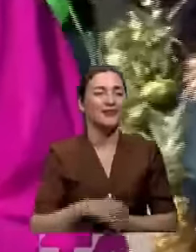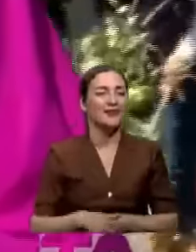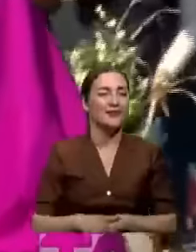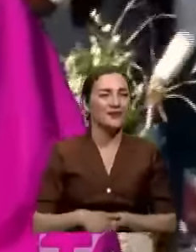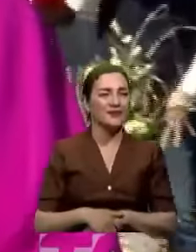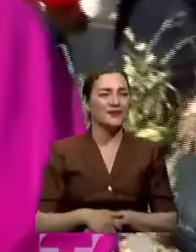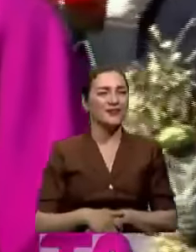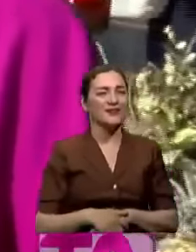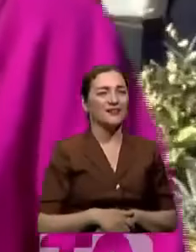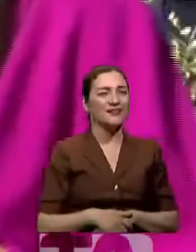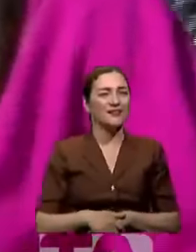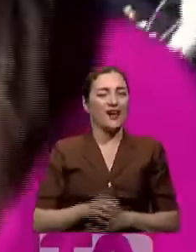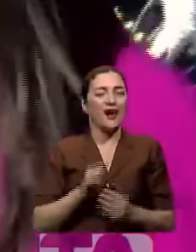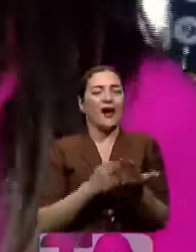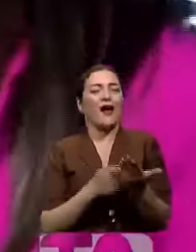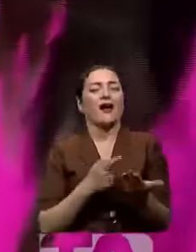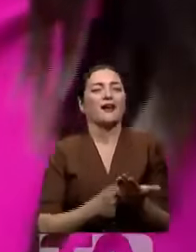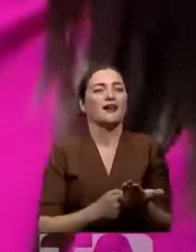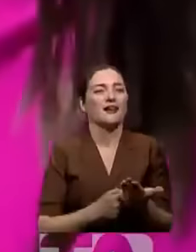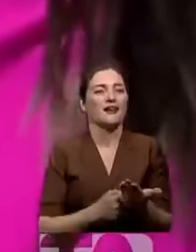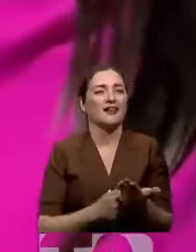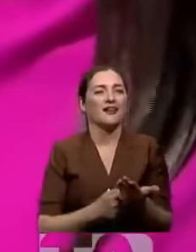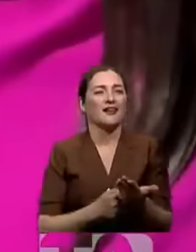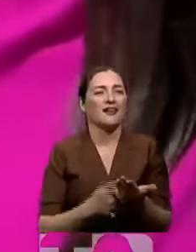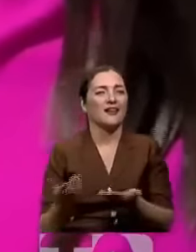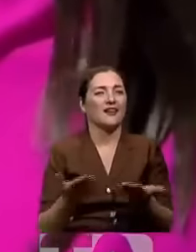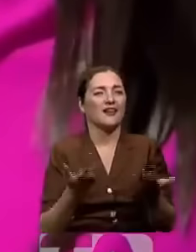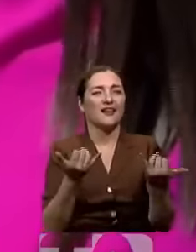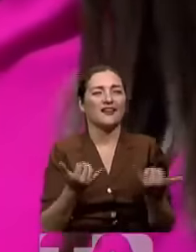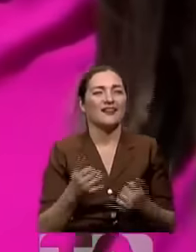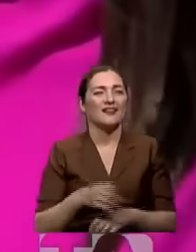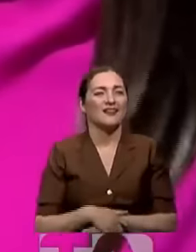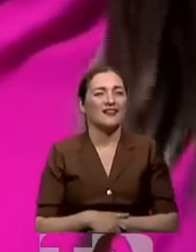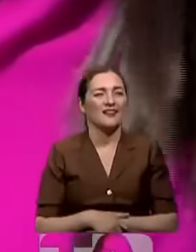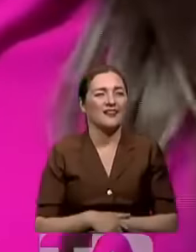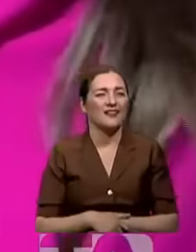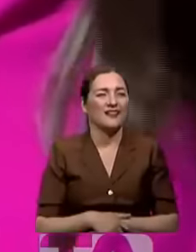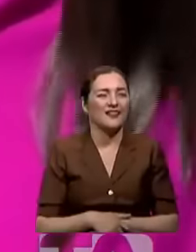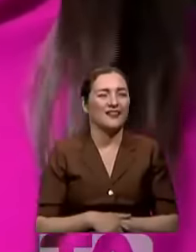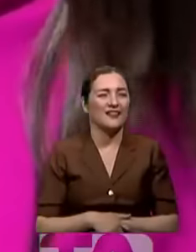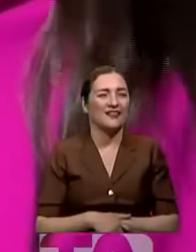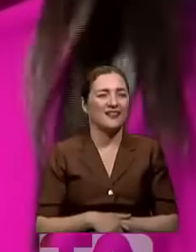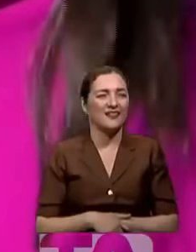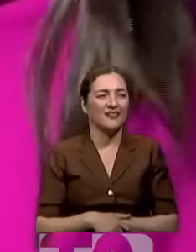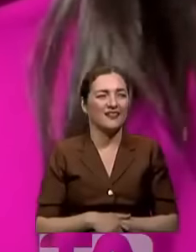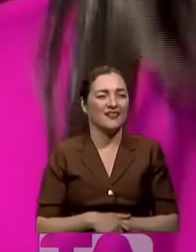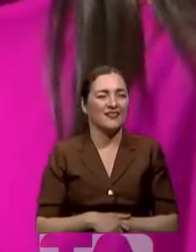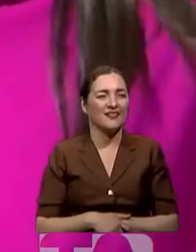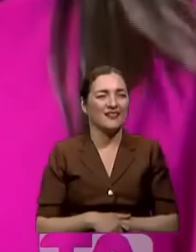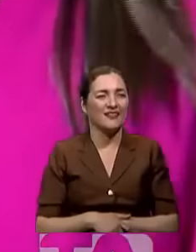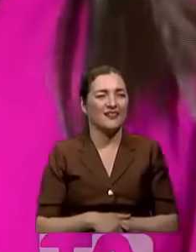qué maravillas nos tiene el día de hoy la Casa del Librillo.